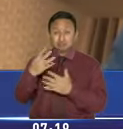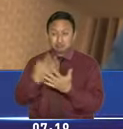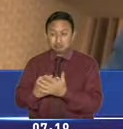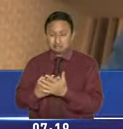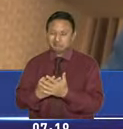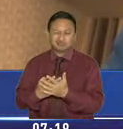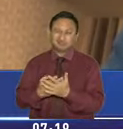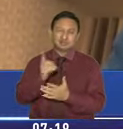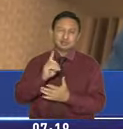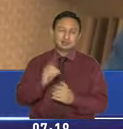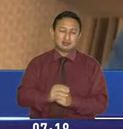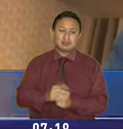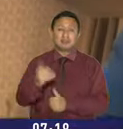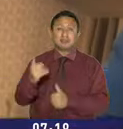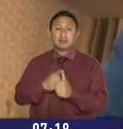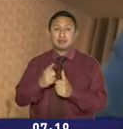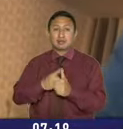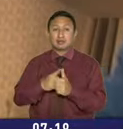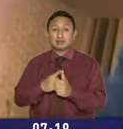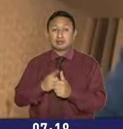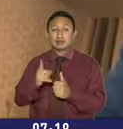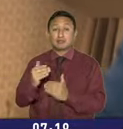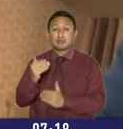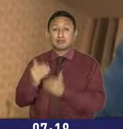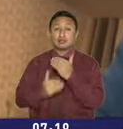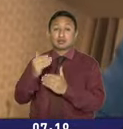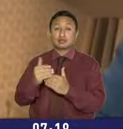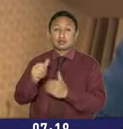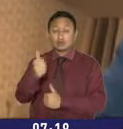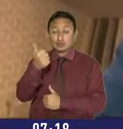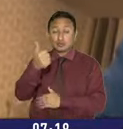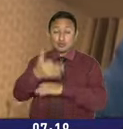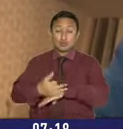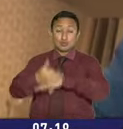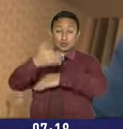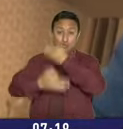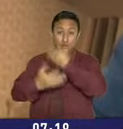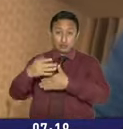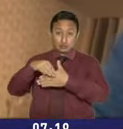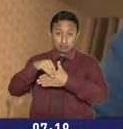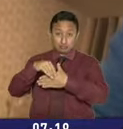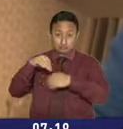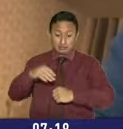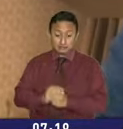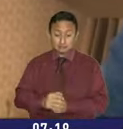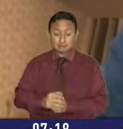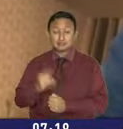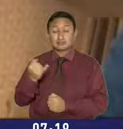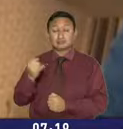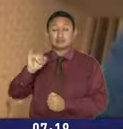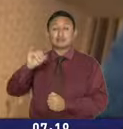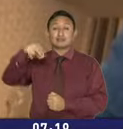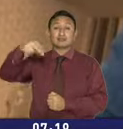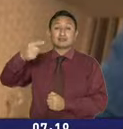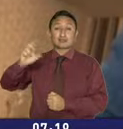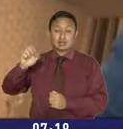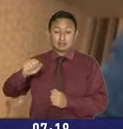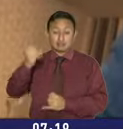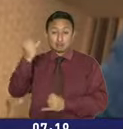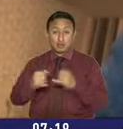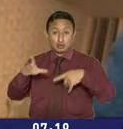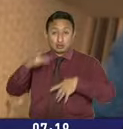el proceso que está pendiente, que es el caso Singer. Ahí, digamos, al final se ratifica su sentencia, él, digamos, tendrá